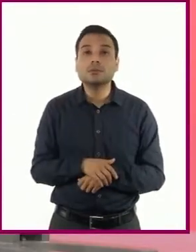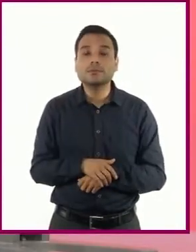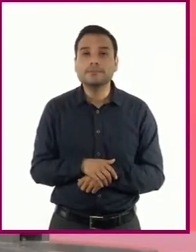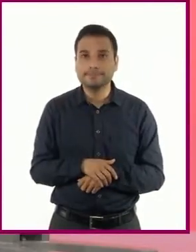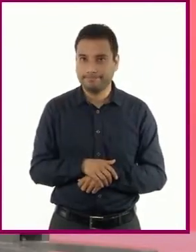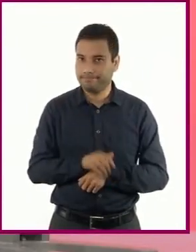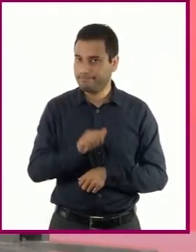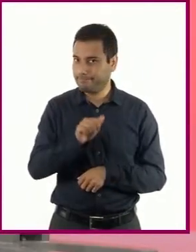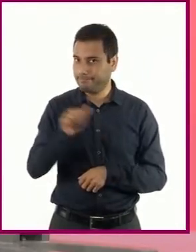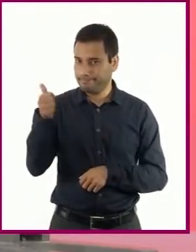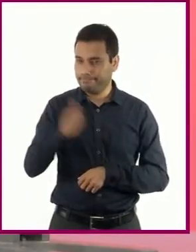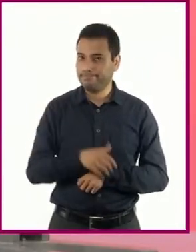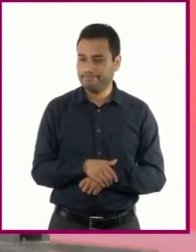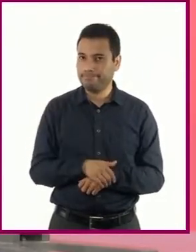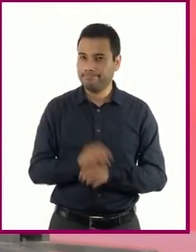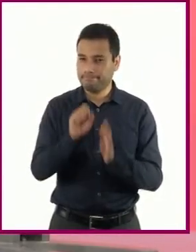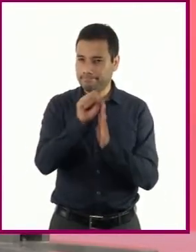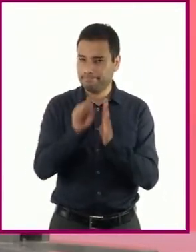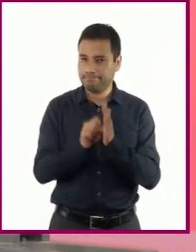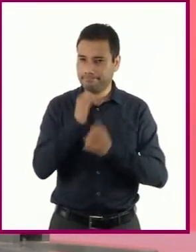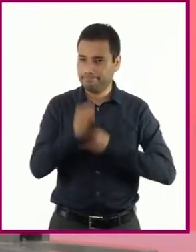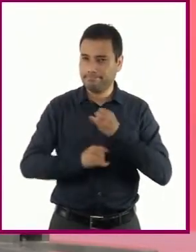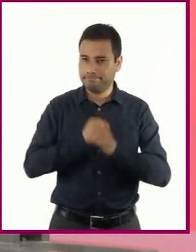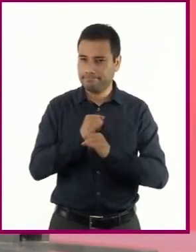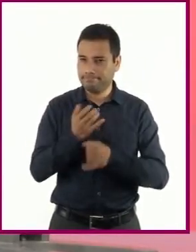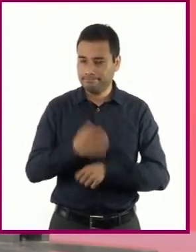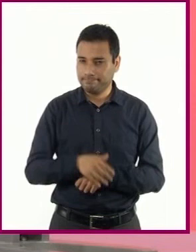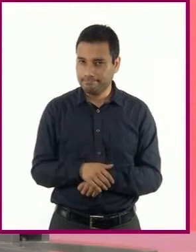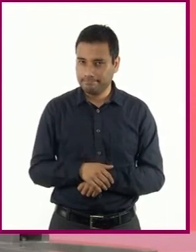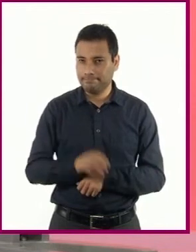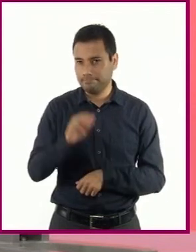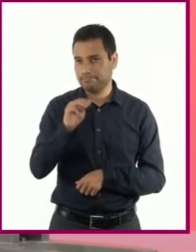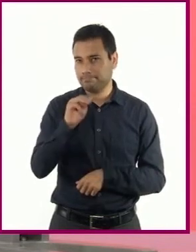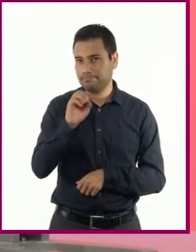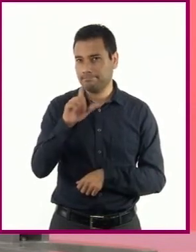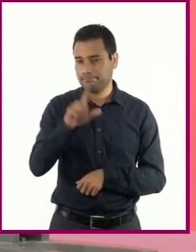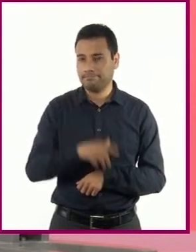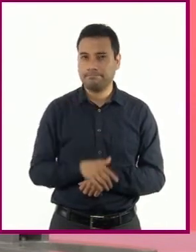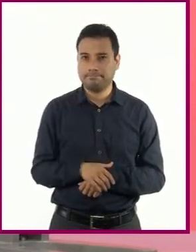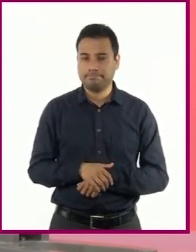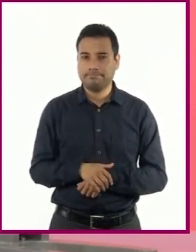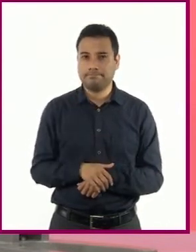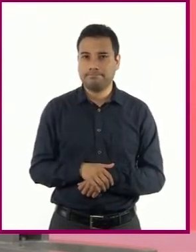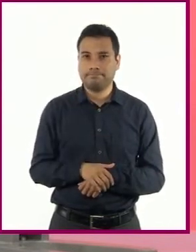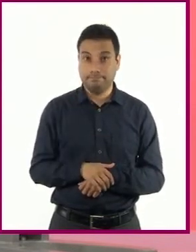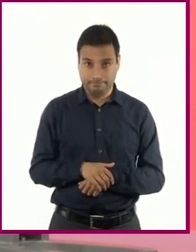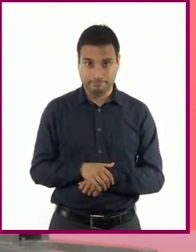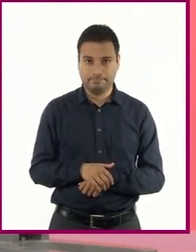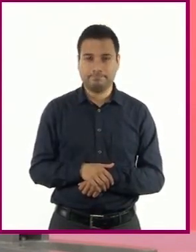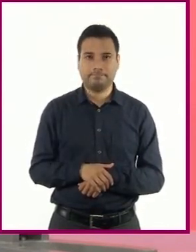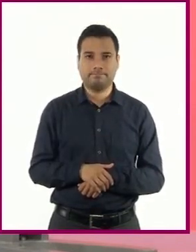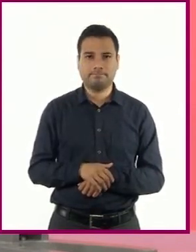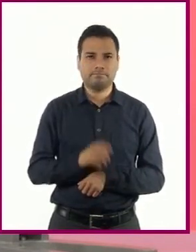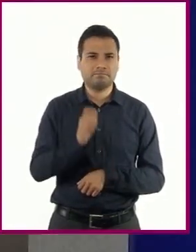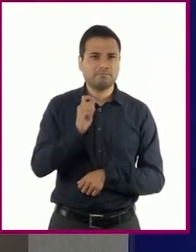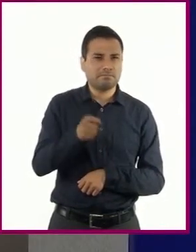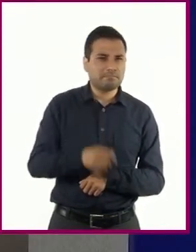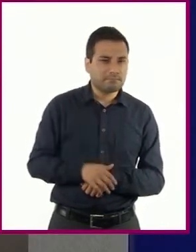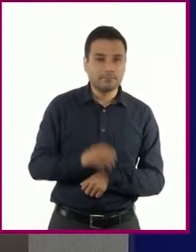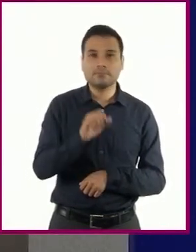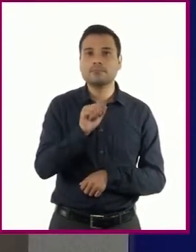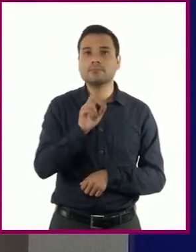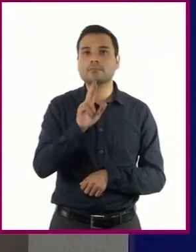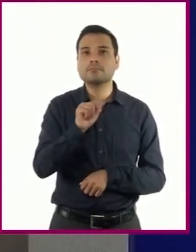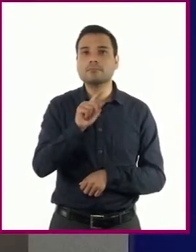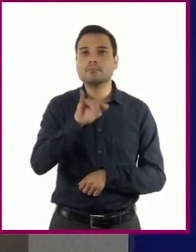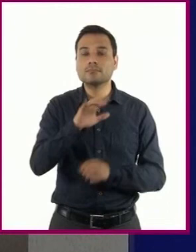medida adoptadas por el Sistema Internacional, conocida como mol, cuya magnitud es la cantidad de sustancia.